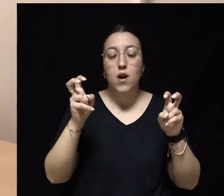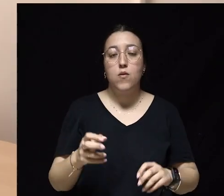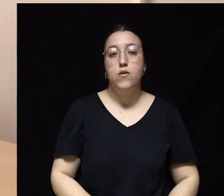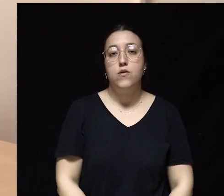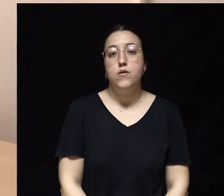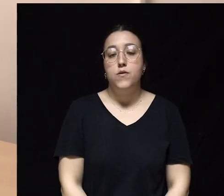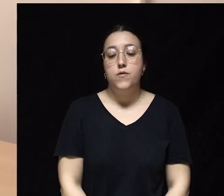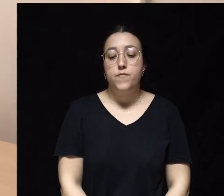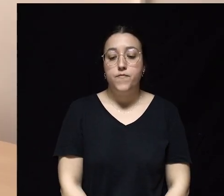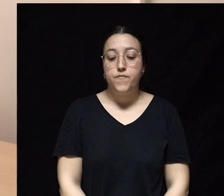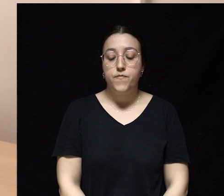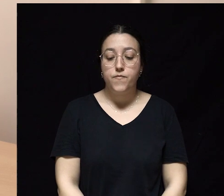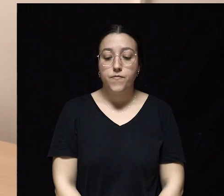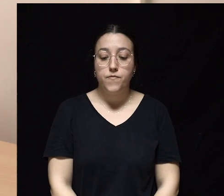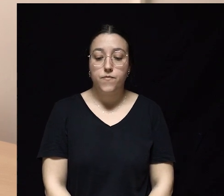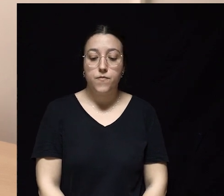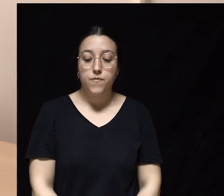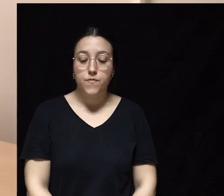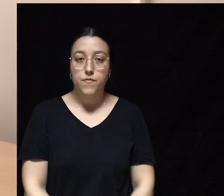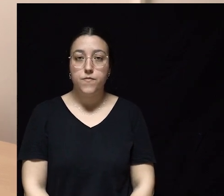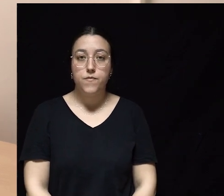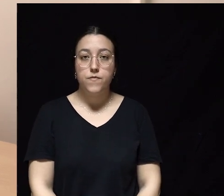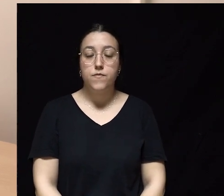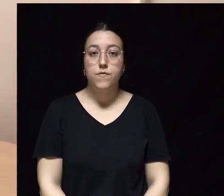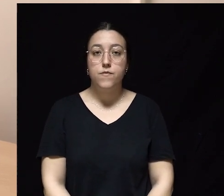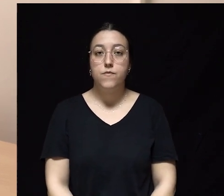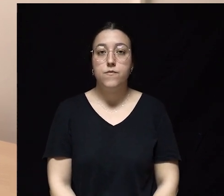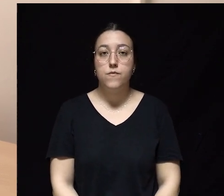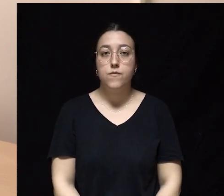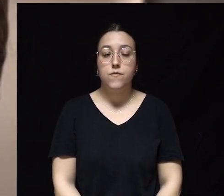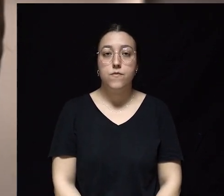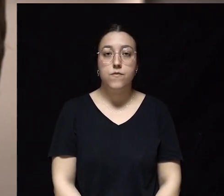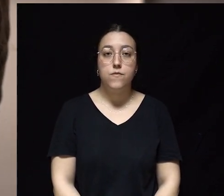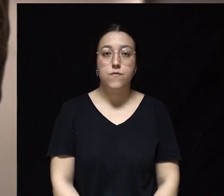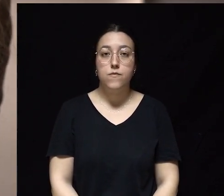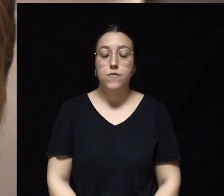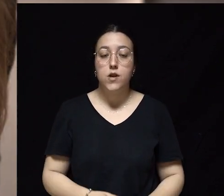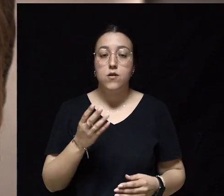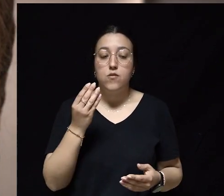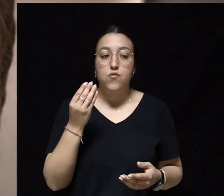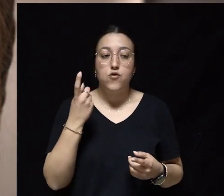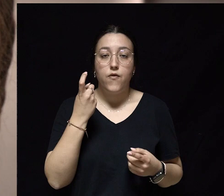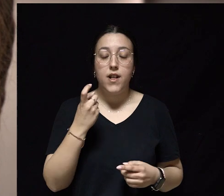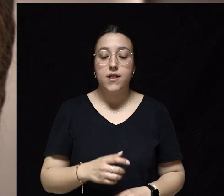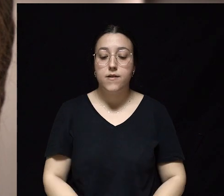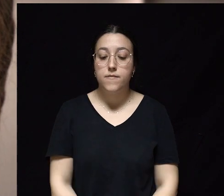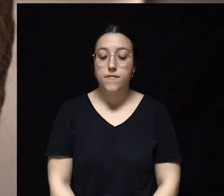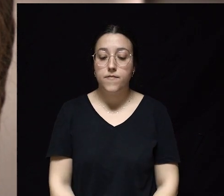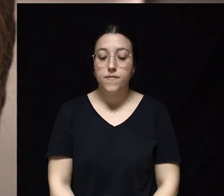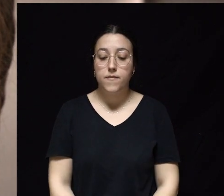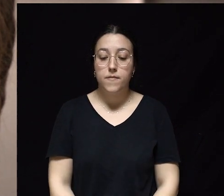el desgaste, por el uso, pues ya tiene muchas